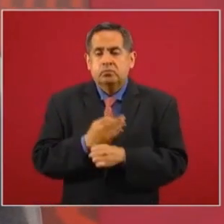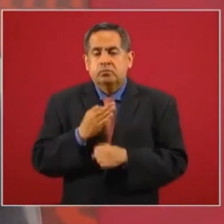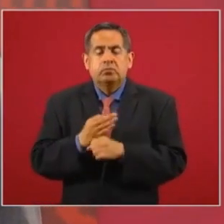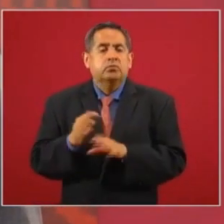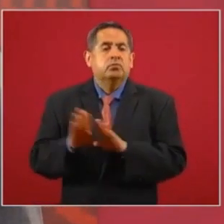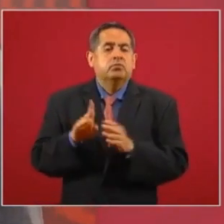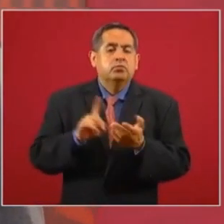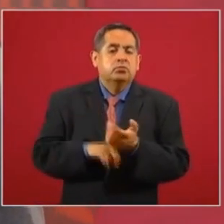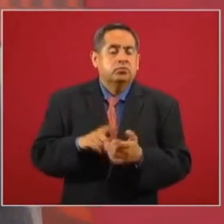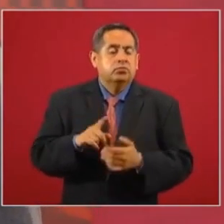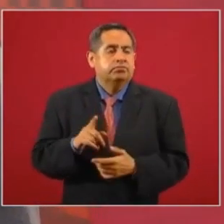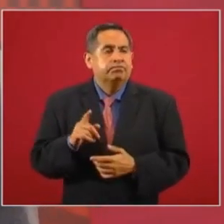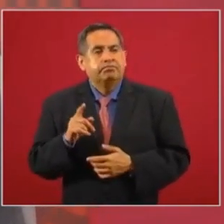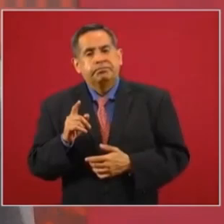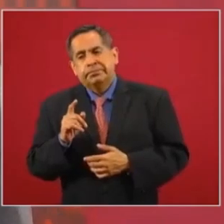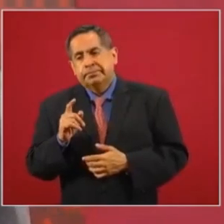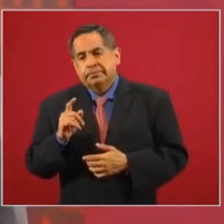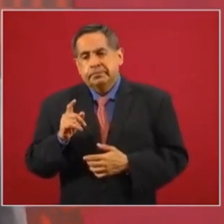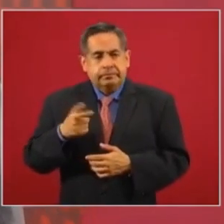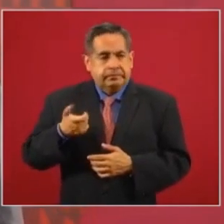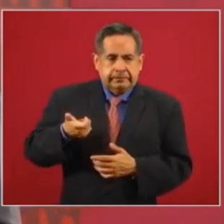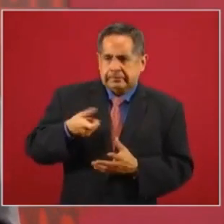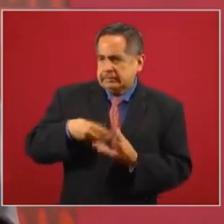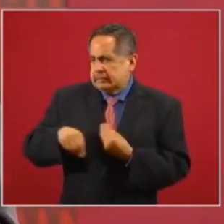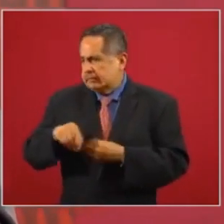con costos bajos,